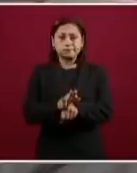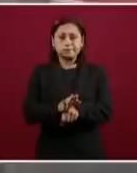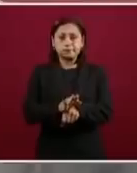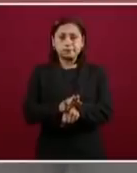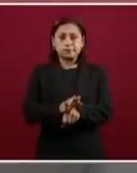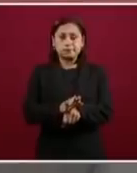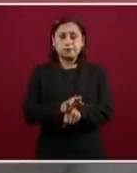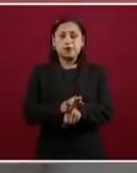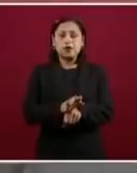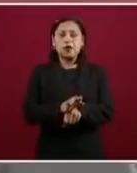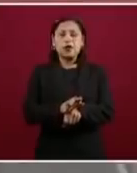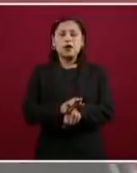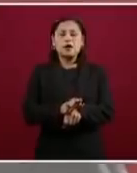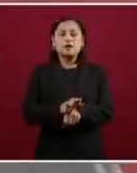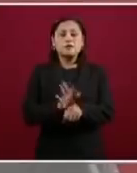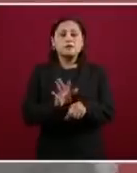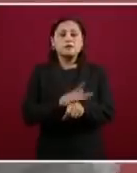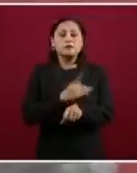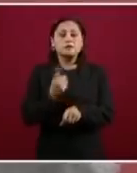si les pagaban